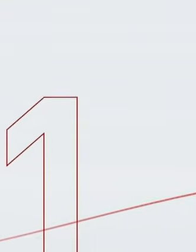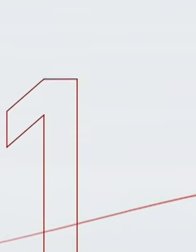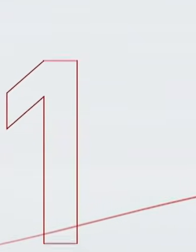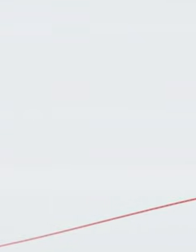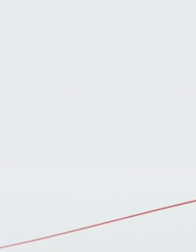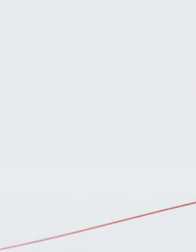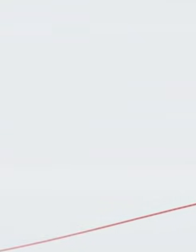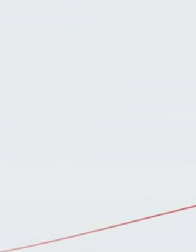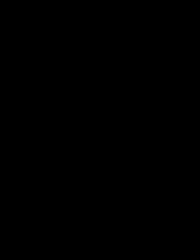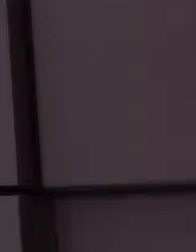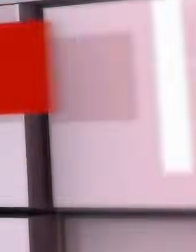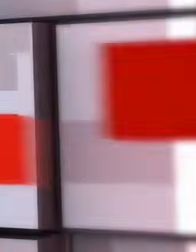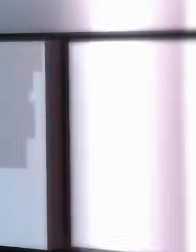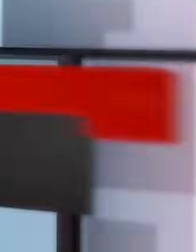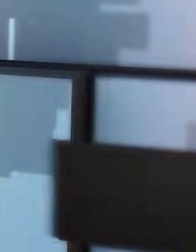buenísimo.